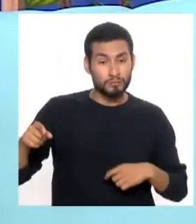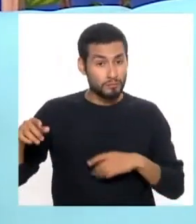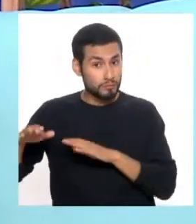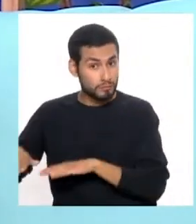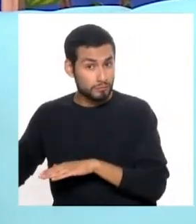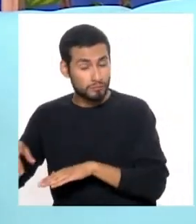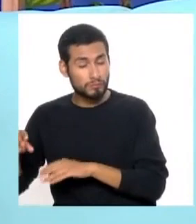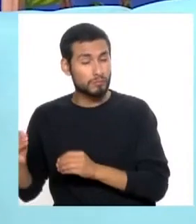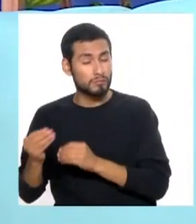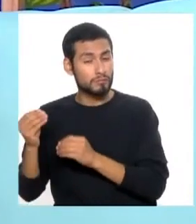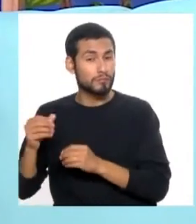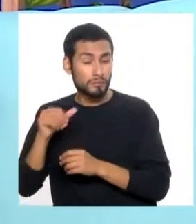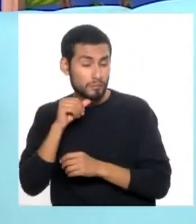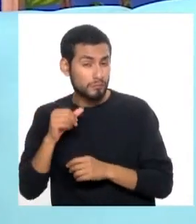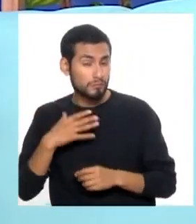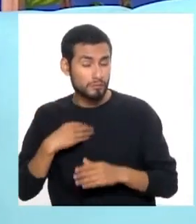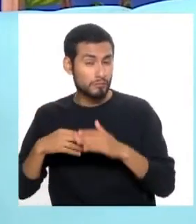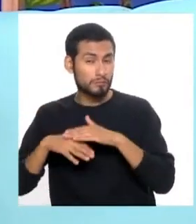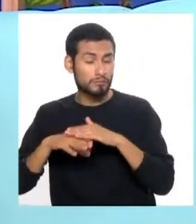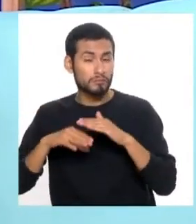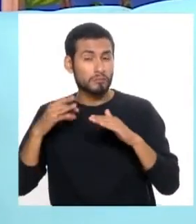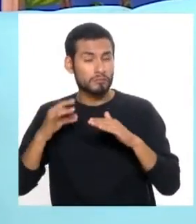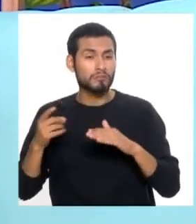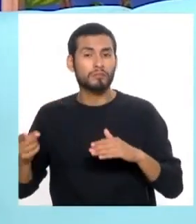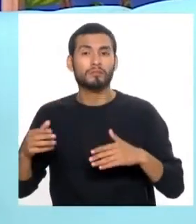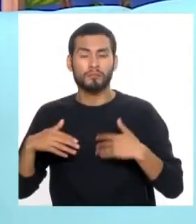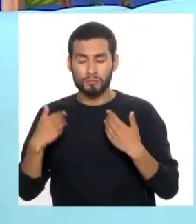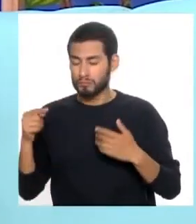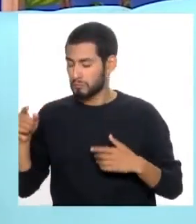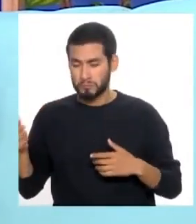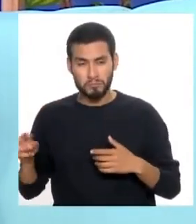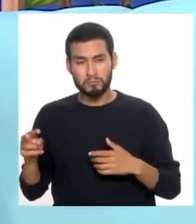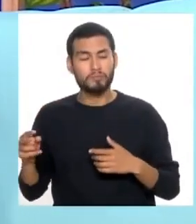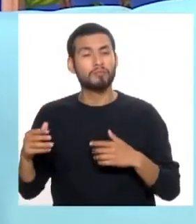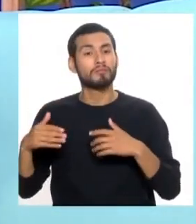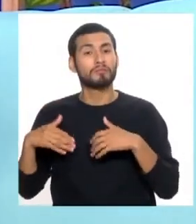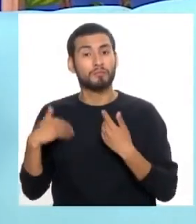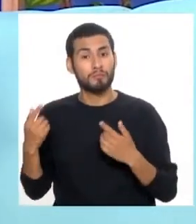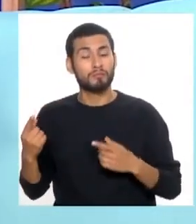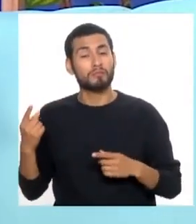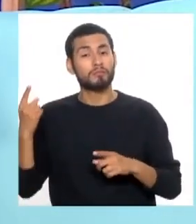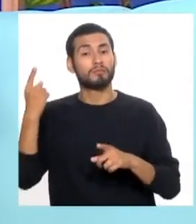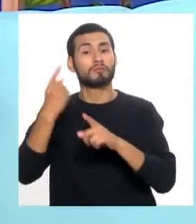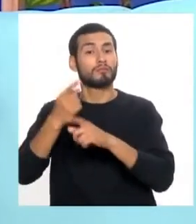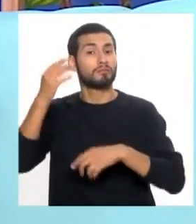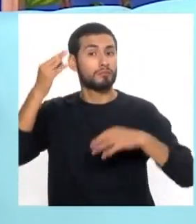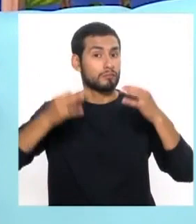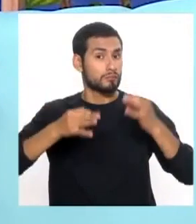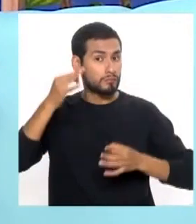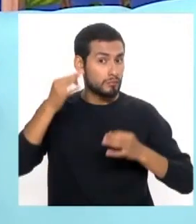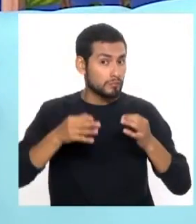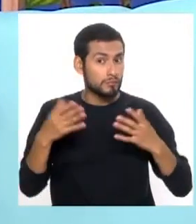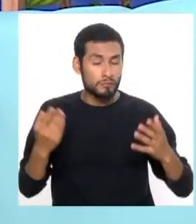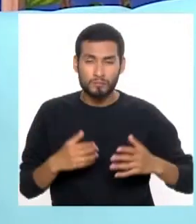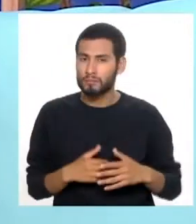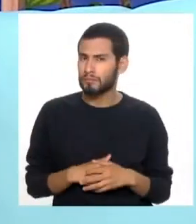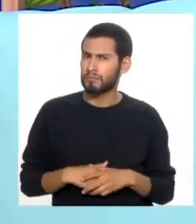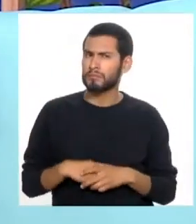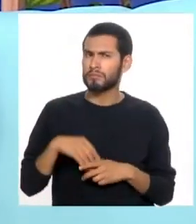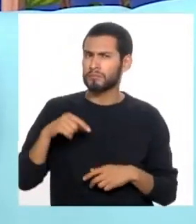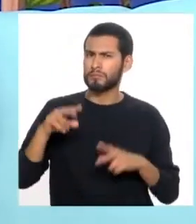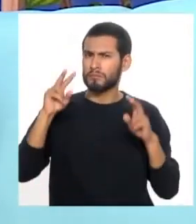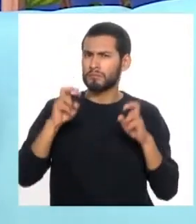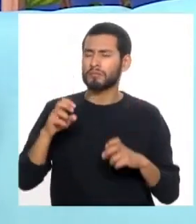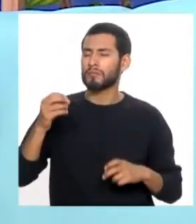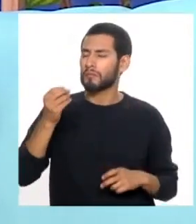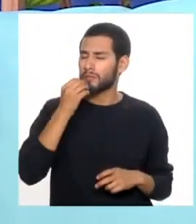todavía no cumpla 18 años, sí. puede representar uno de ellos, ¿no? Puede acudir al Poder Judicial a través de la liquidación